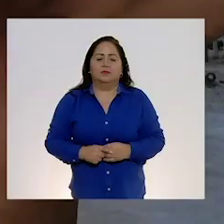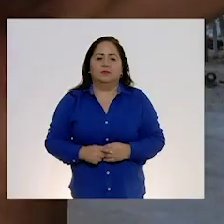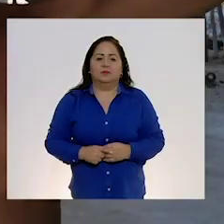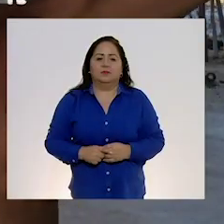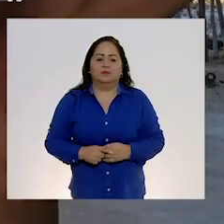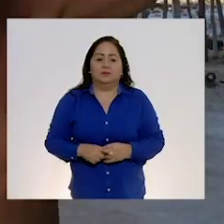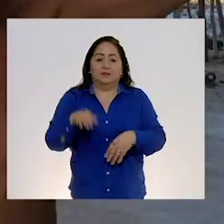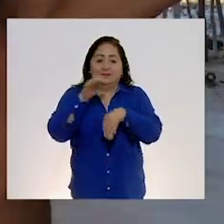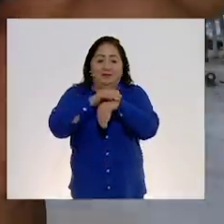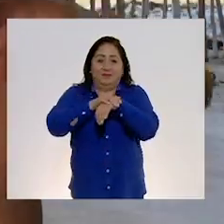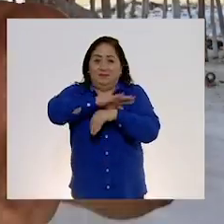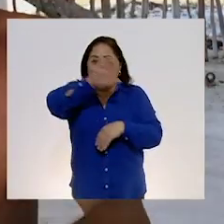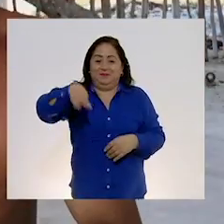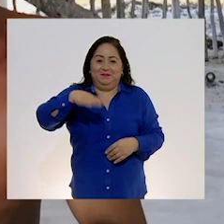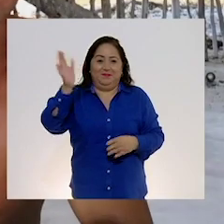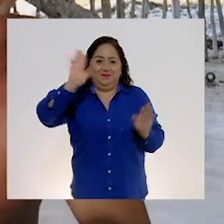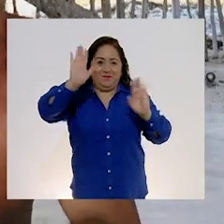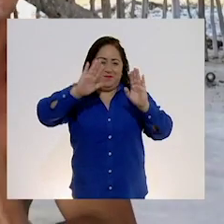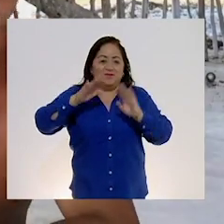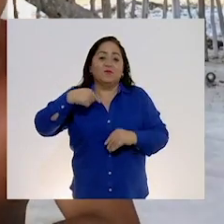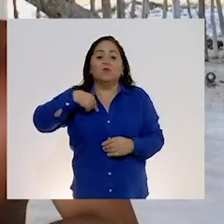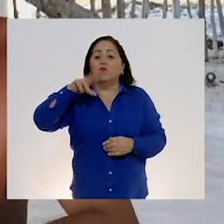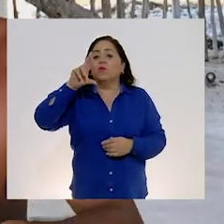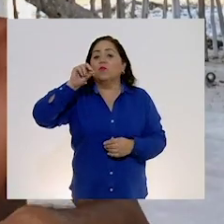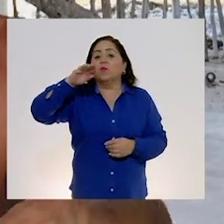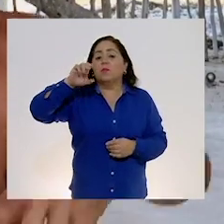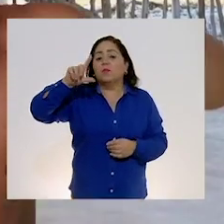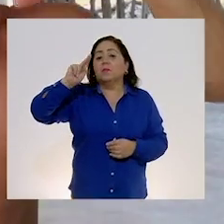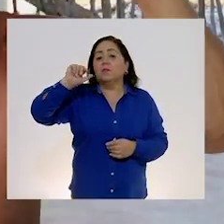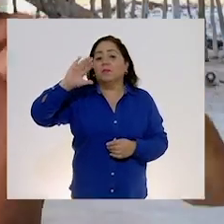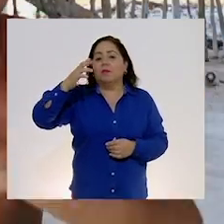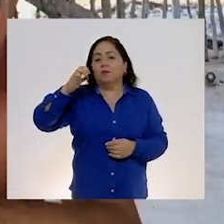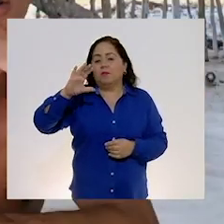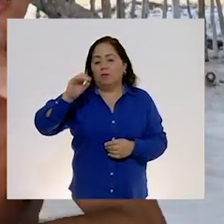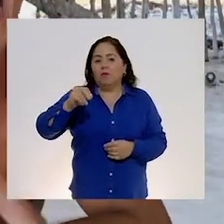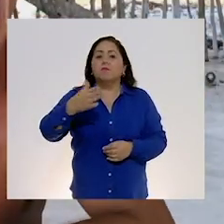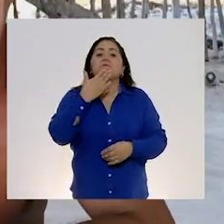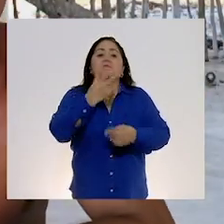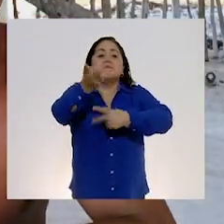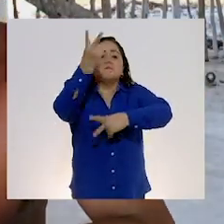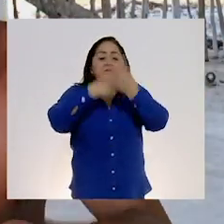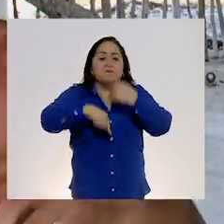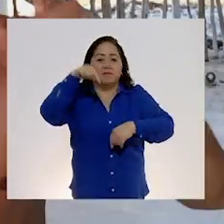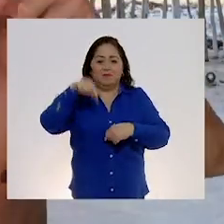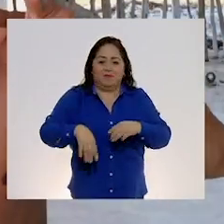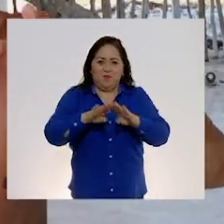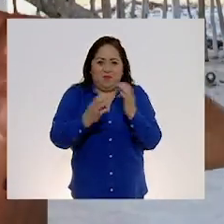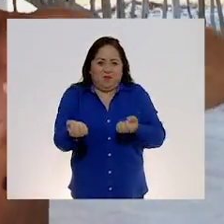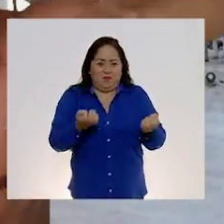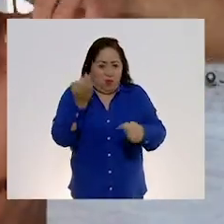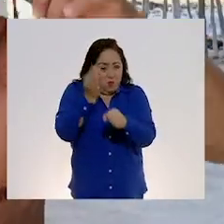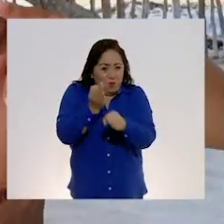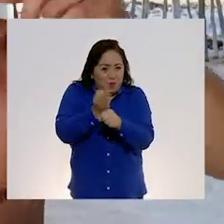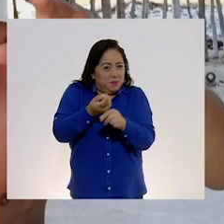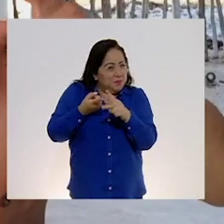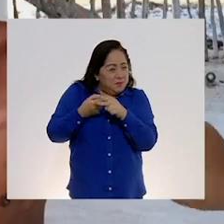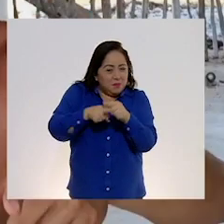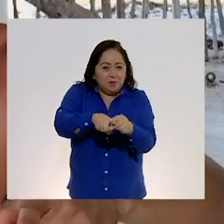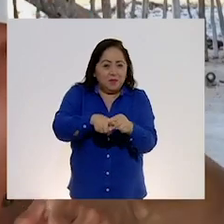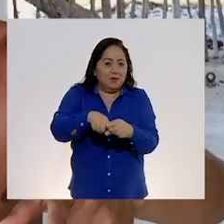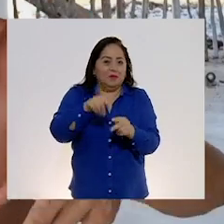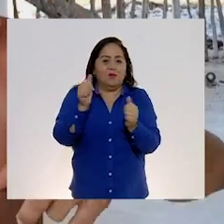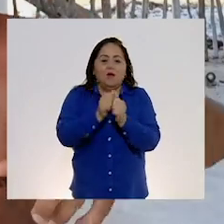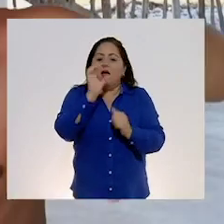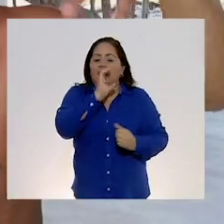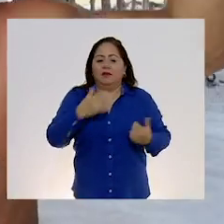Amigos míos, yo soy Rommel Pacheco y bienvenidos a Pausa Activa. Iniciaremos con el